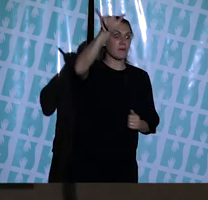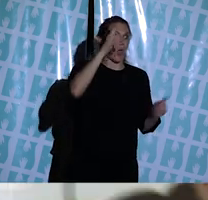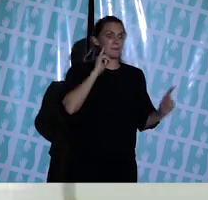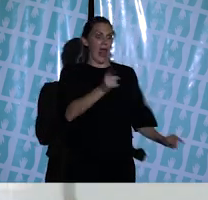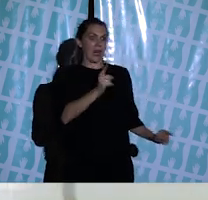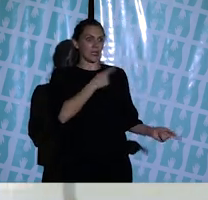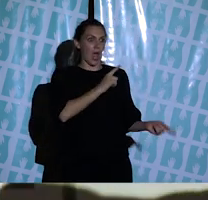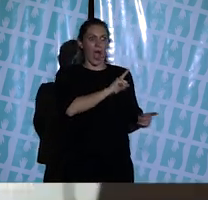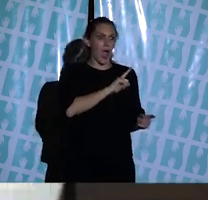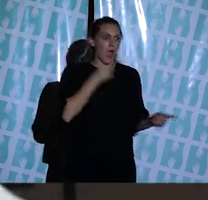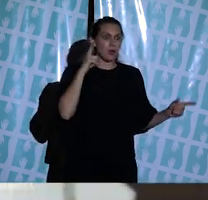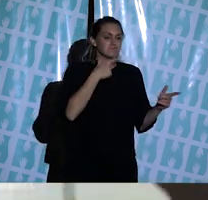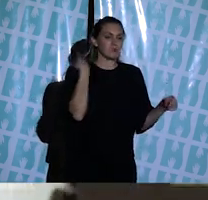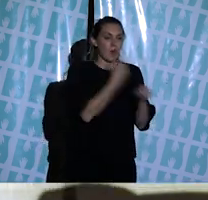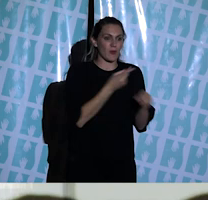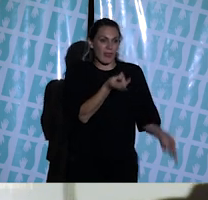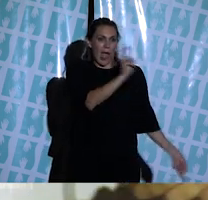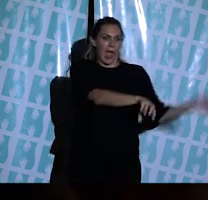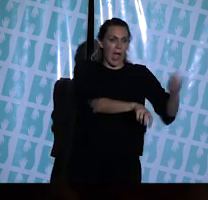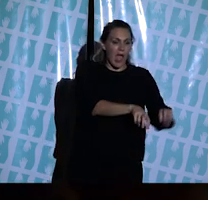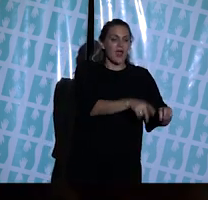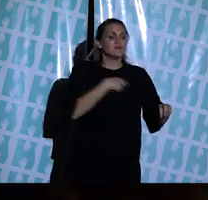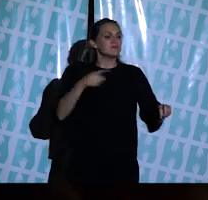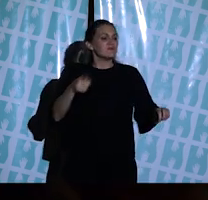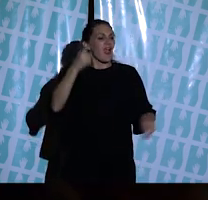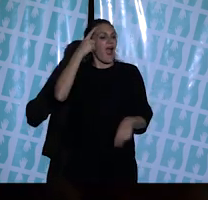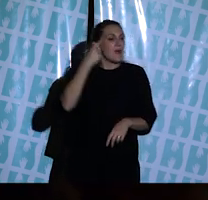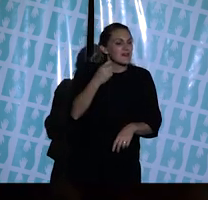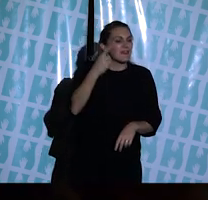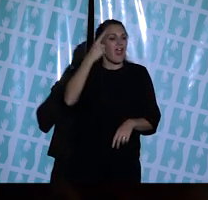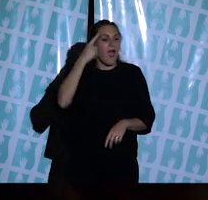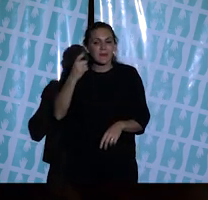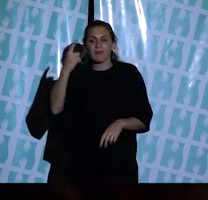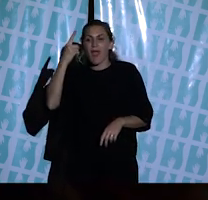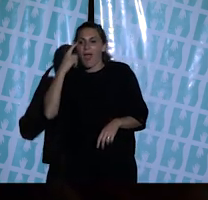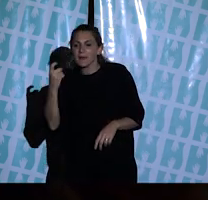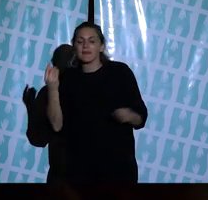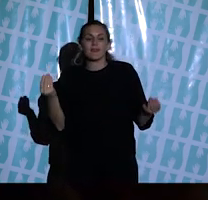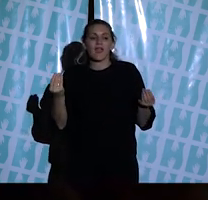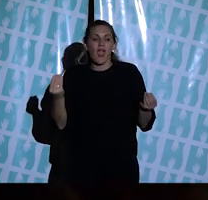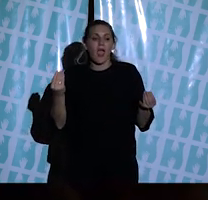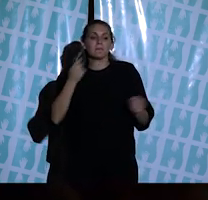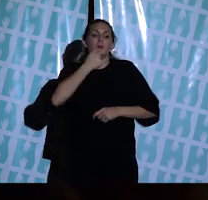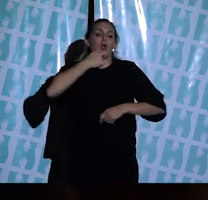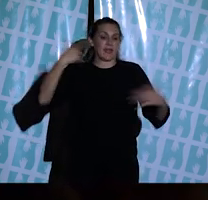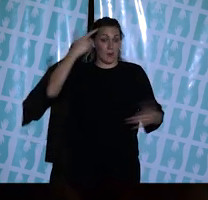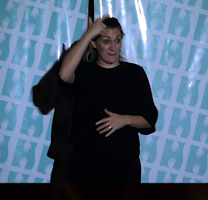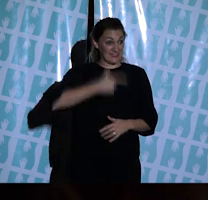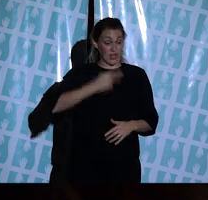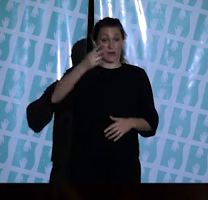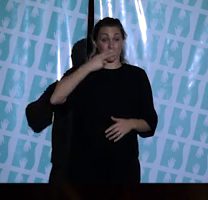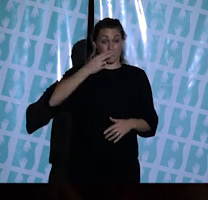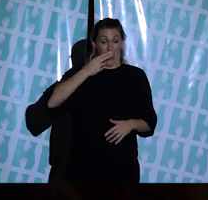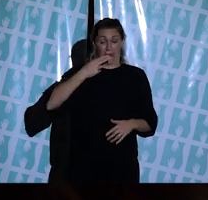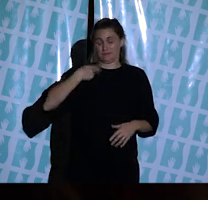como y me vuelvo a sentir bien. Ese aprendizaje reforzado, en el caso de fumar, se da miles